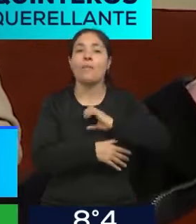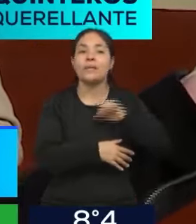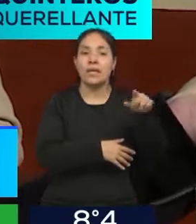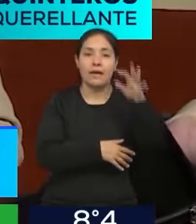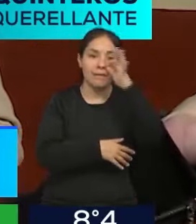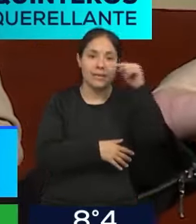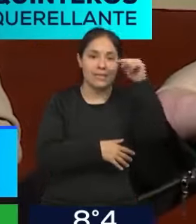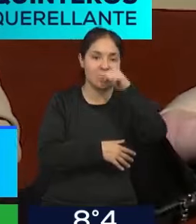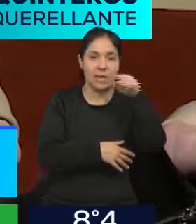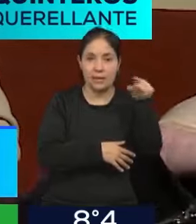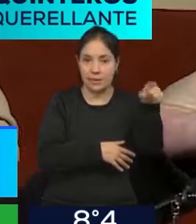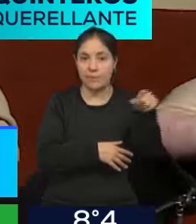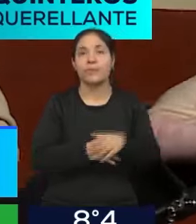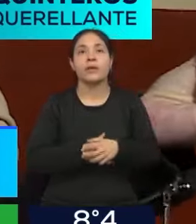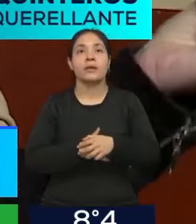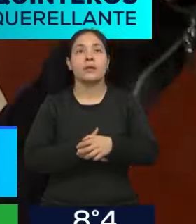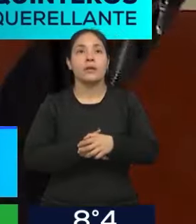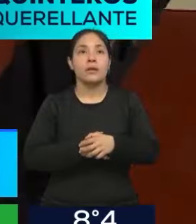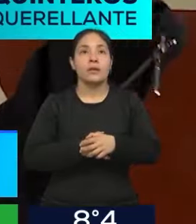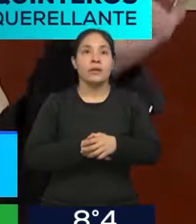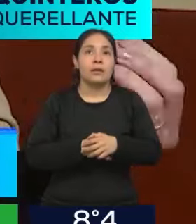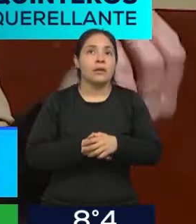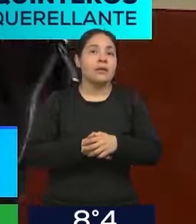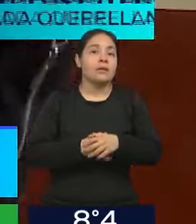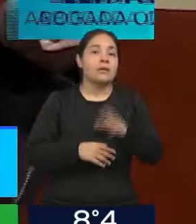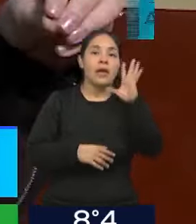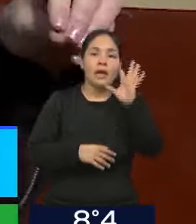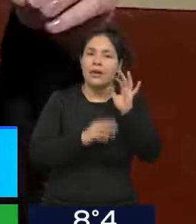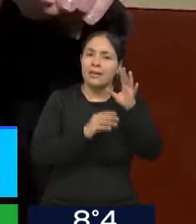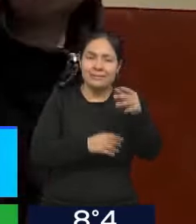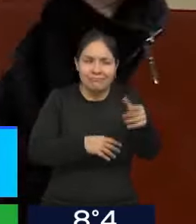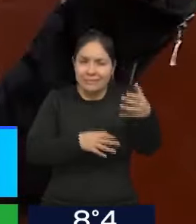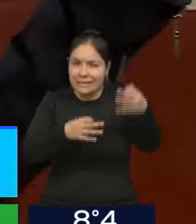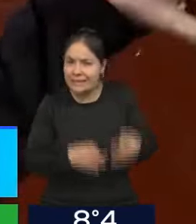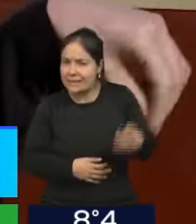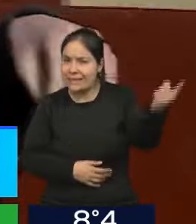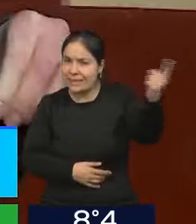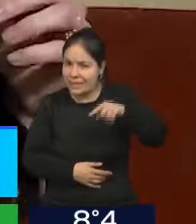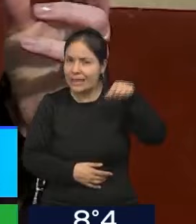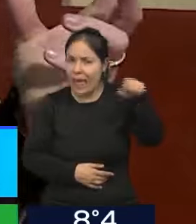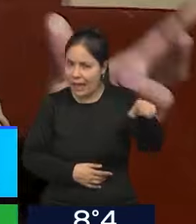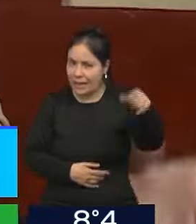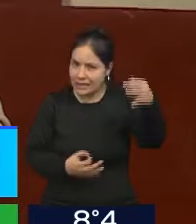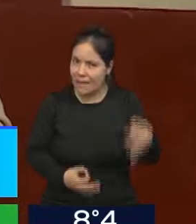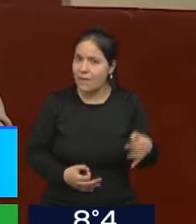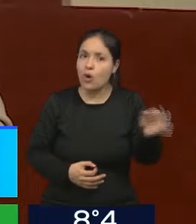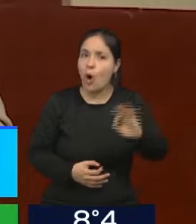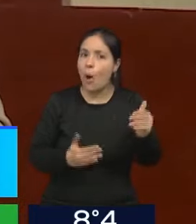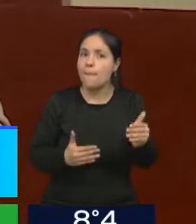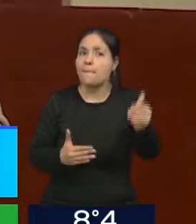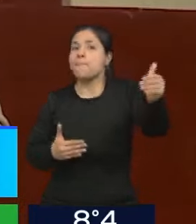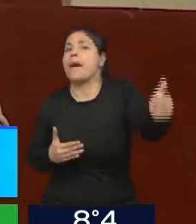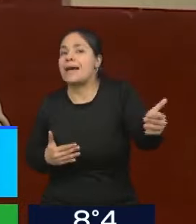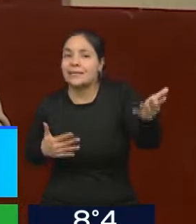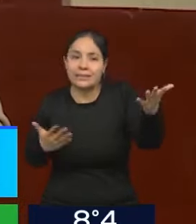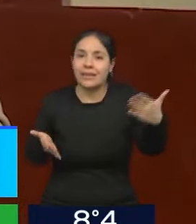27. Bueno, lo que queremos determinar es si es efectivamente de ese lugar o si podemos ampliar el radio